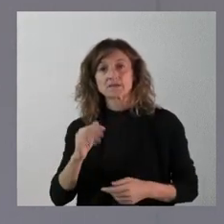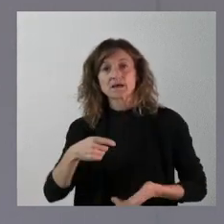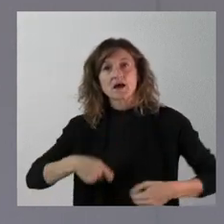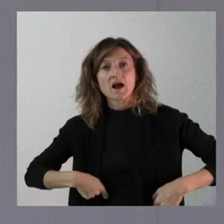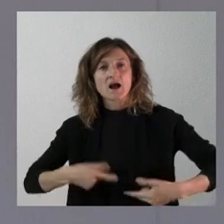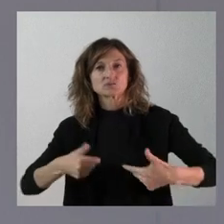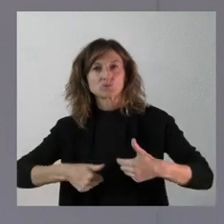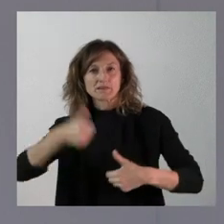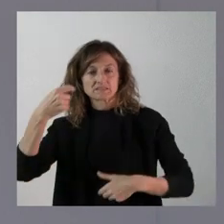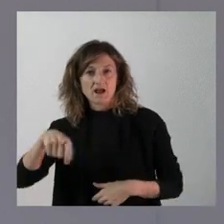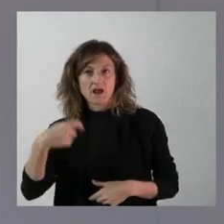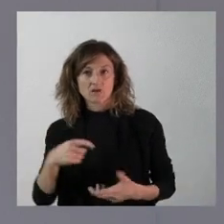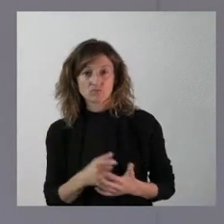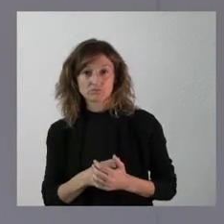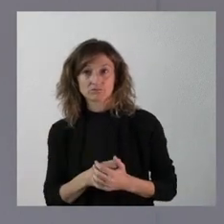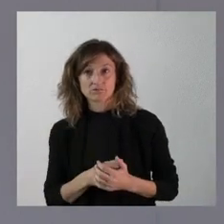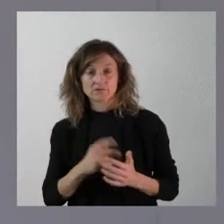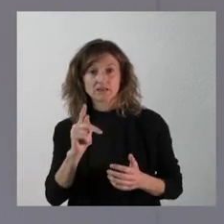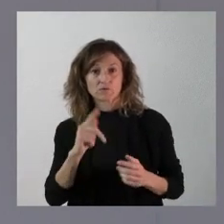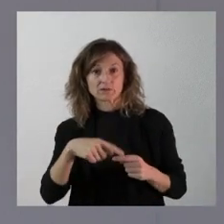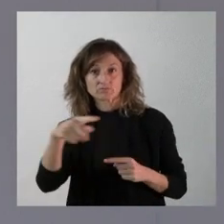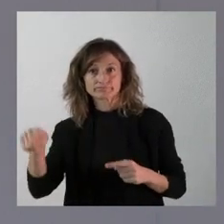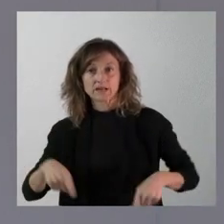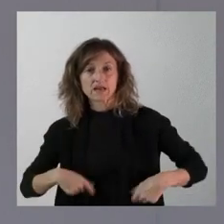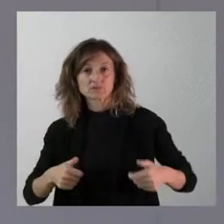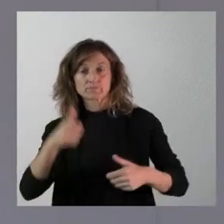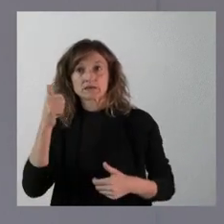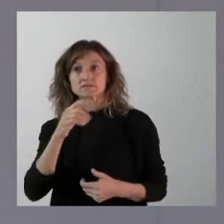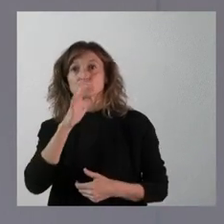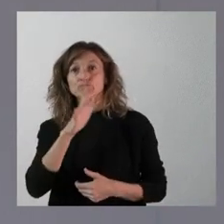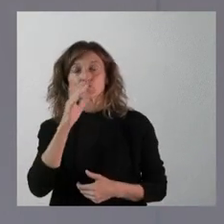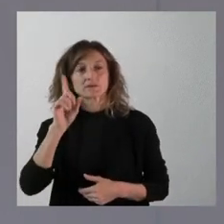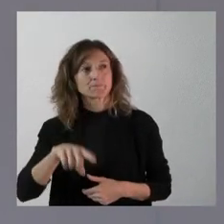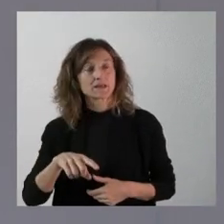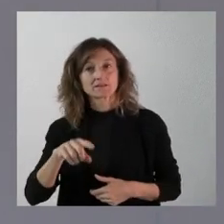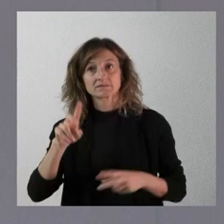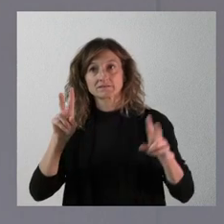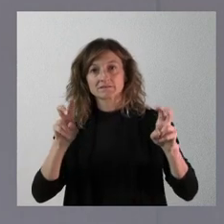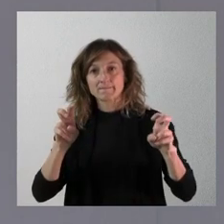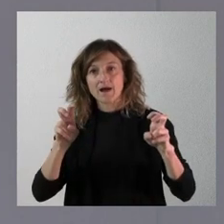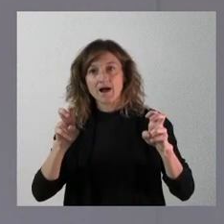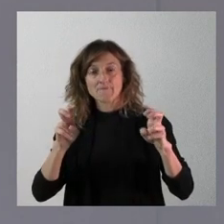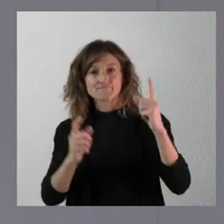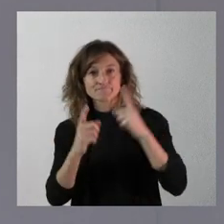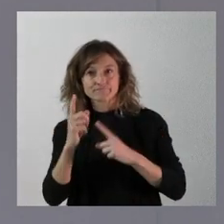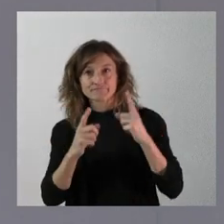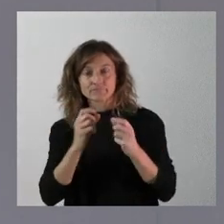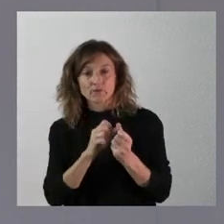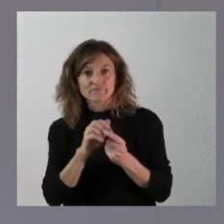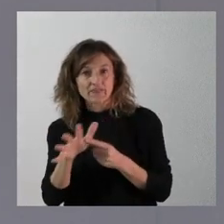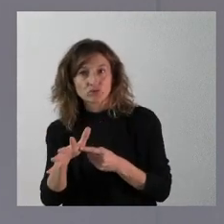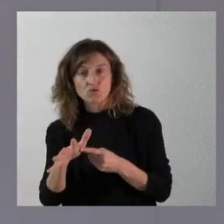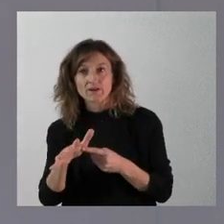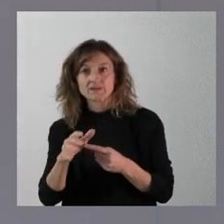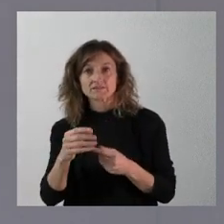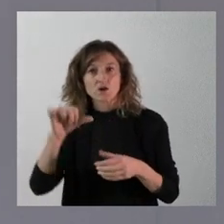los los costes del transporte por kilómetro han crecido como consecuencia del incremento tan importante que algunos de los factores fundamentalmente